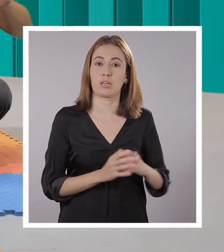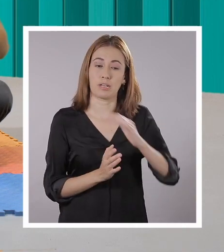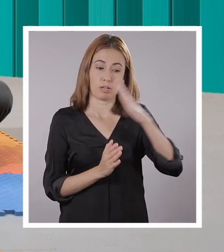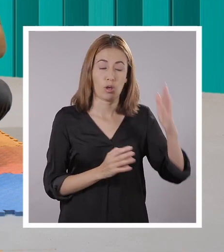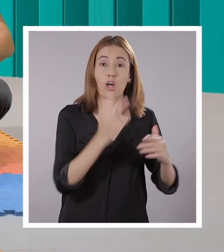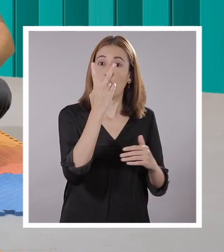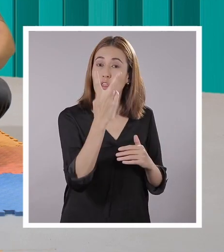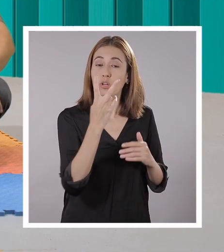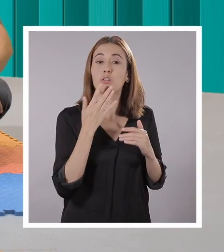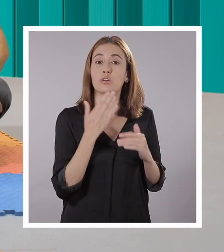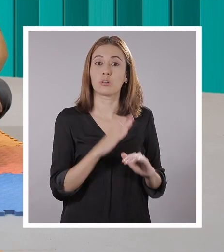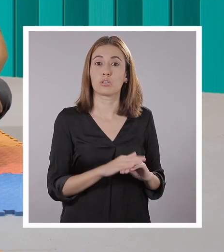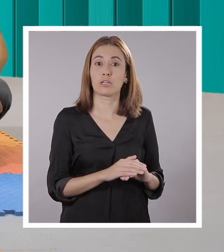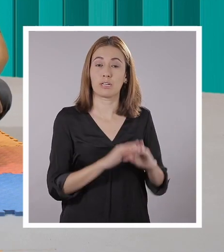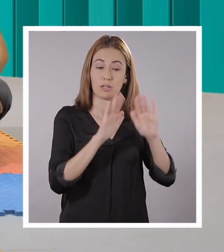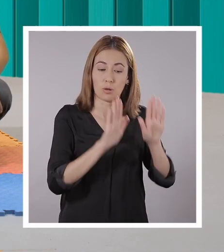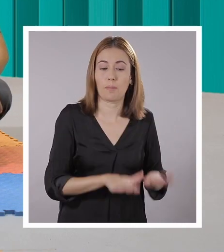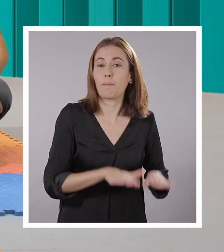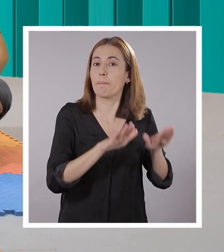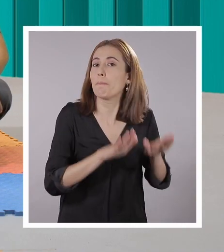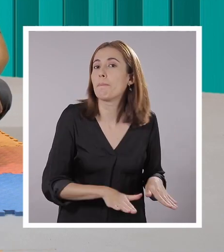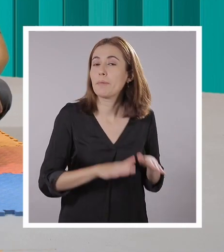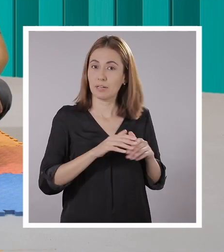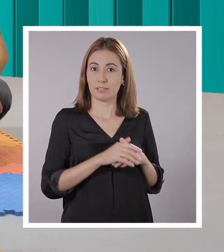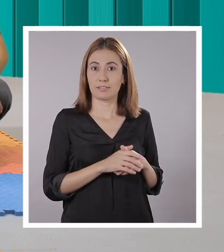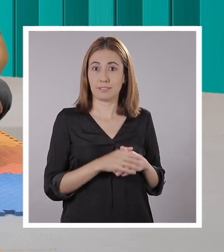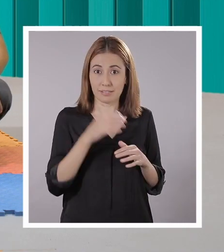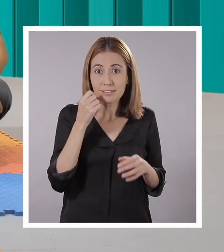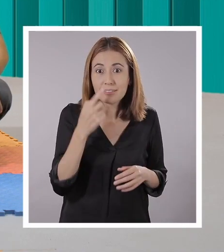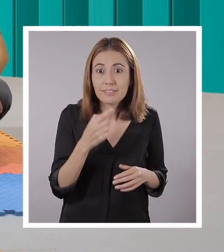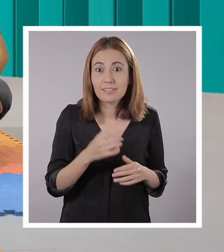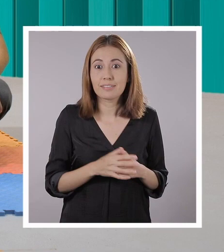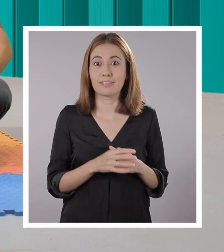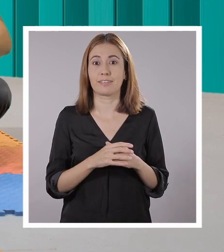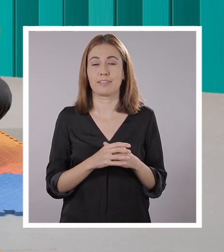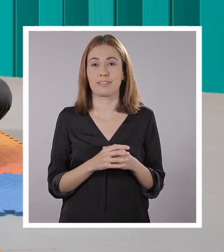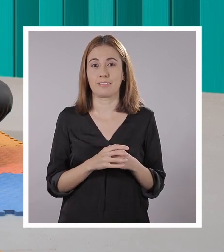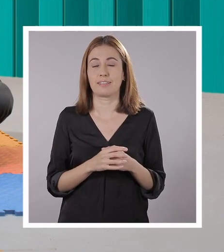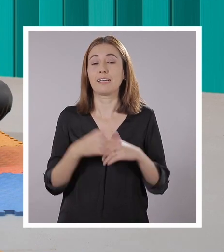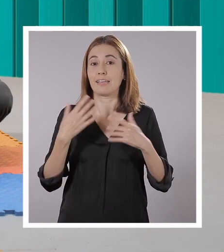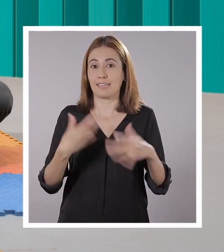aplauso. Y donde hay dos juguetes, dos aplausos en el piso.